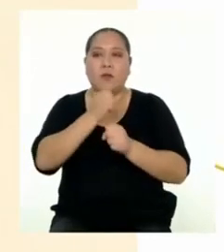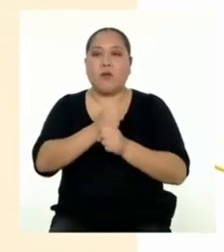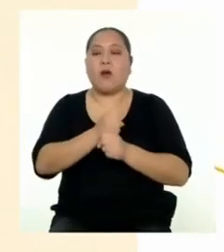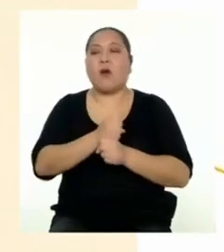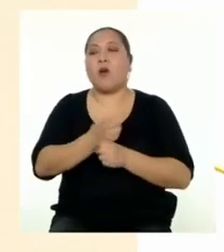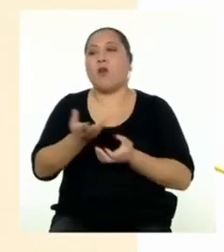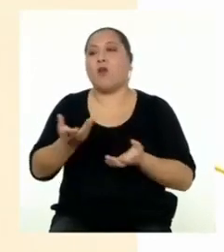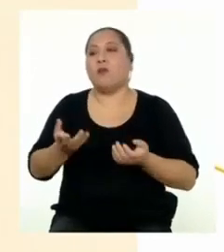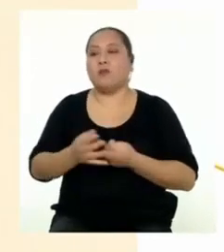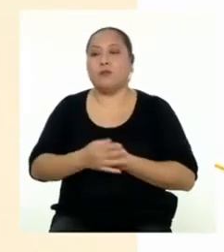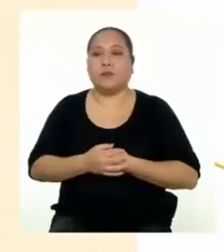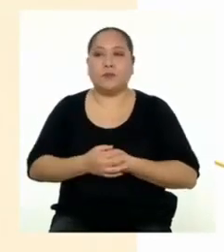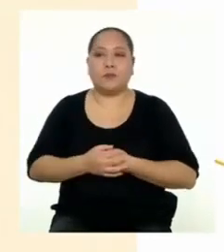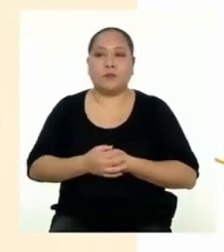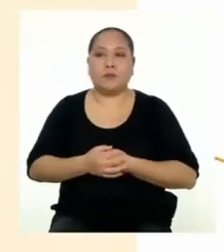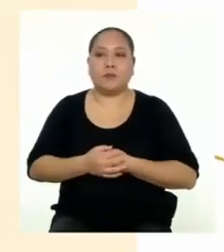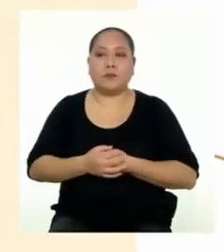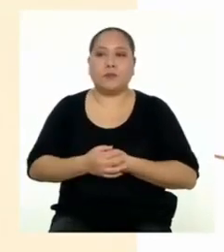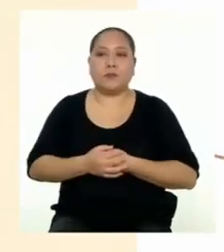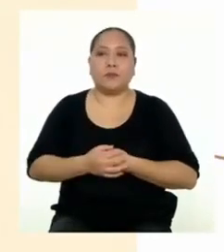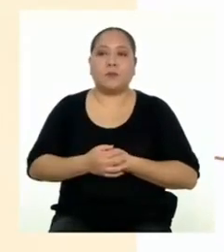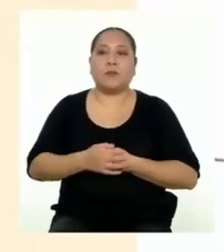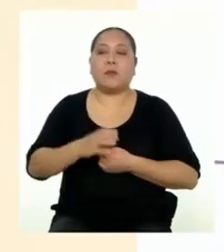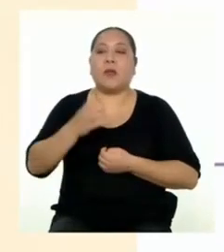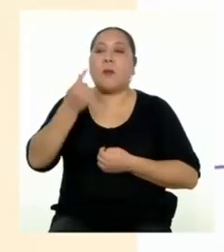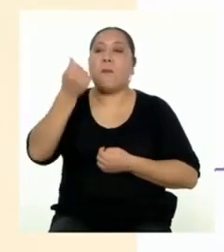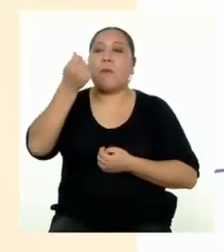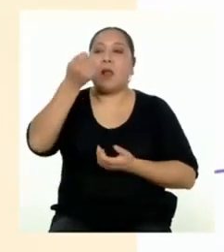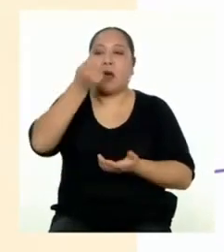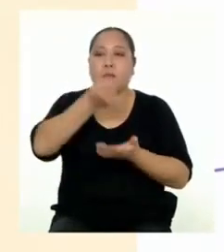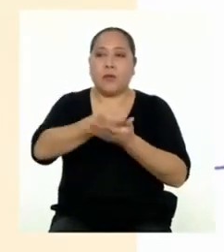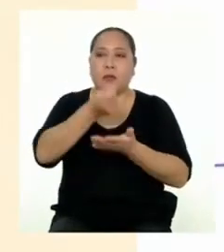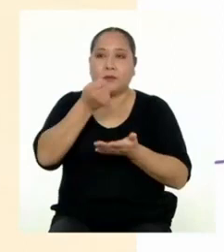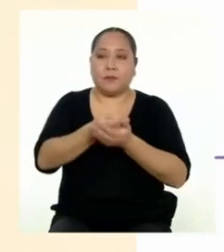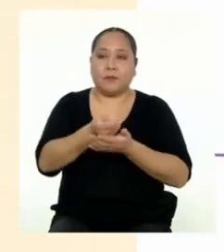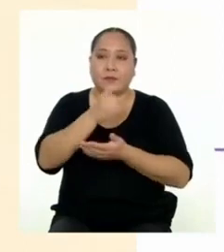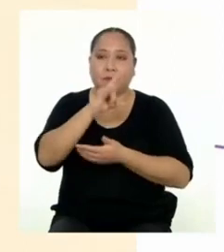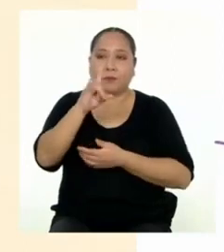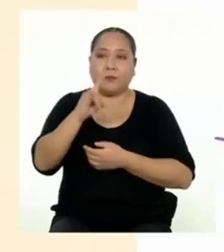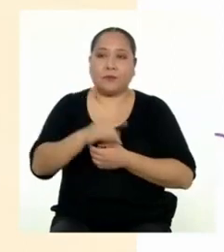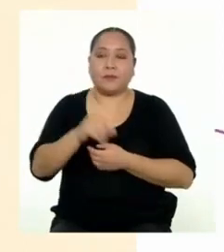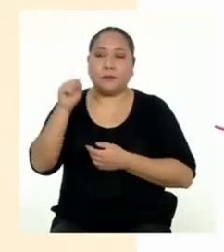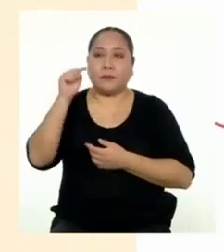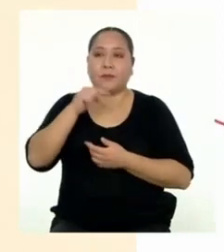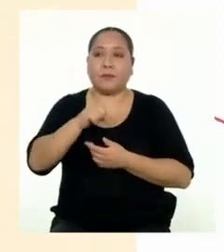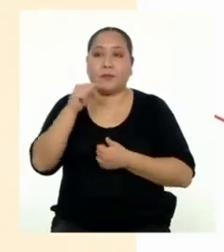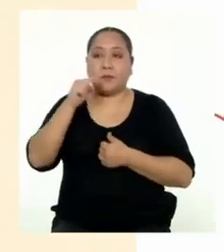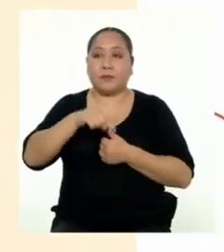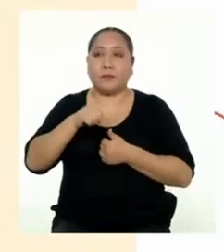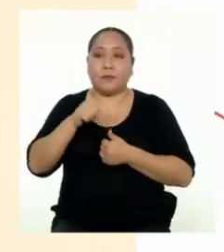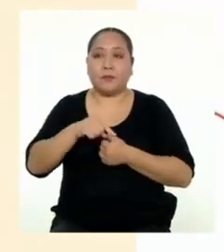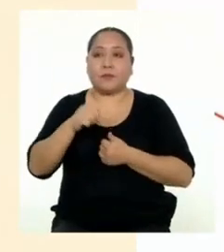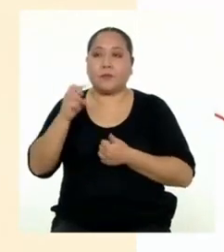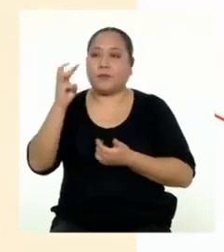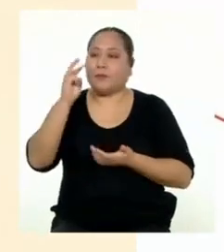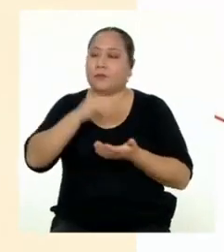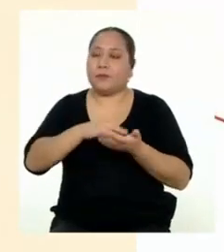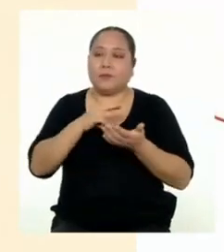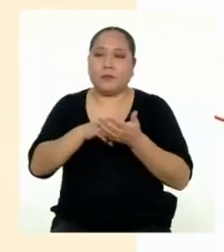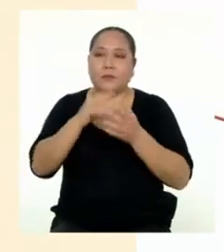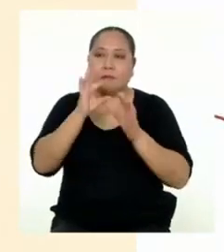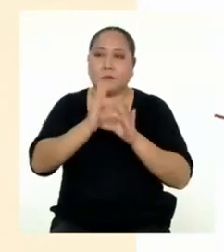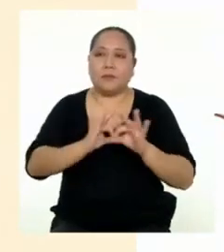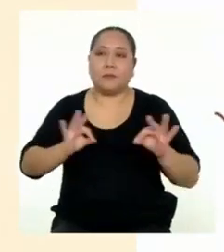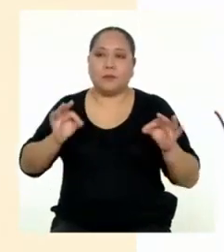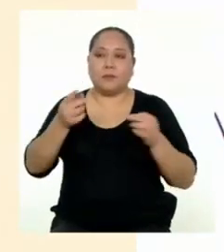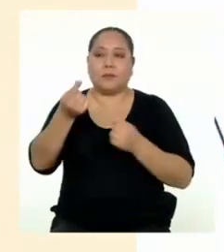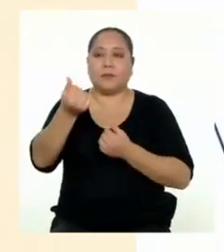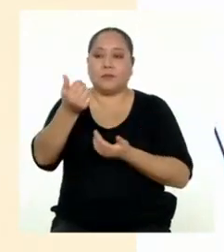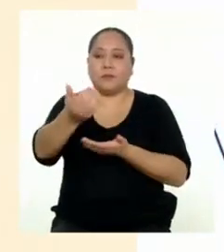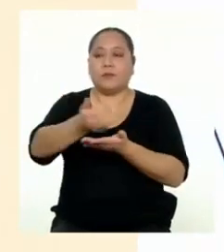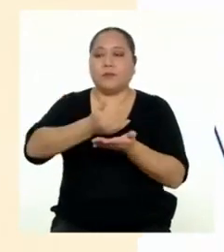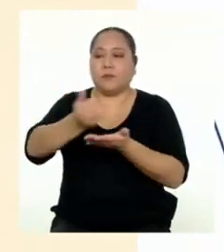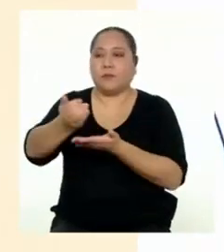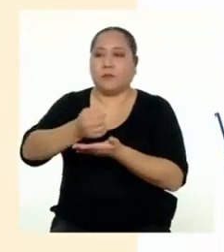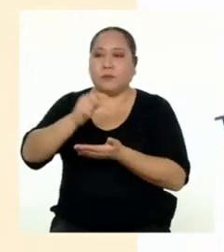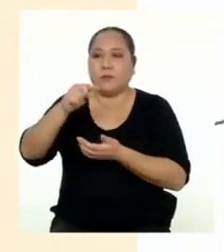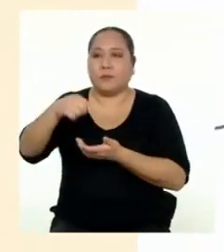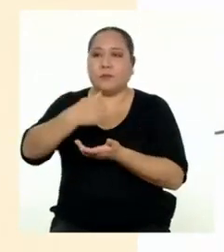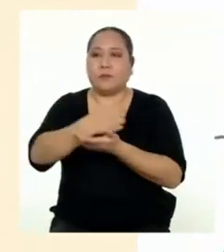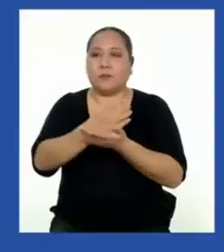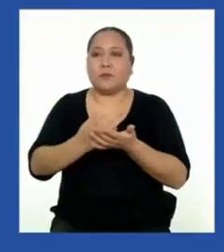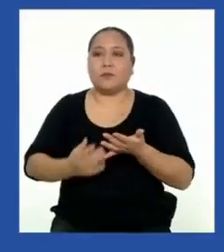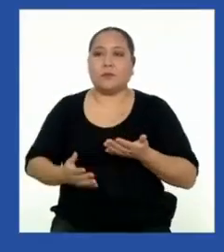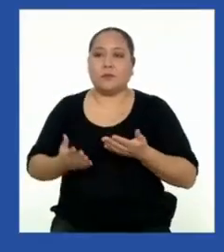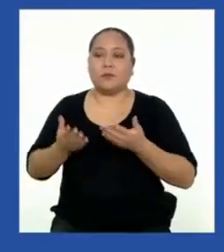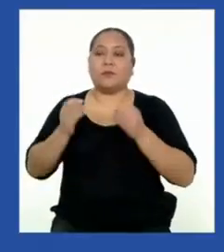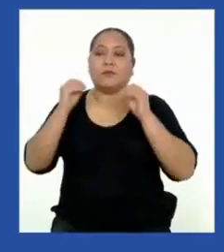mano de obra, el capital o dinero. Esta actividad es la principal fuente de riqueza, ya que en esta etapa se genera el